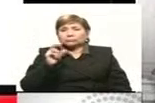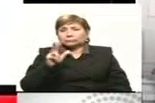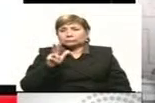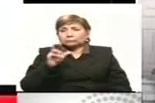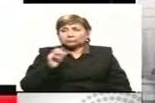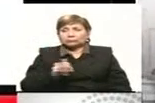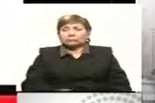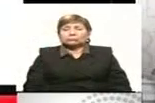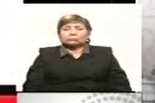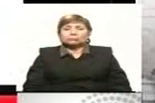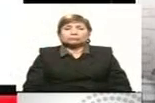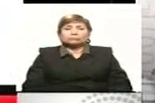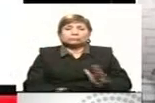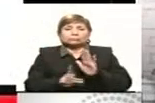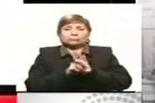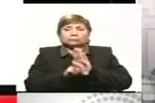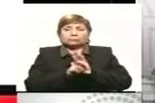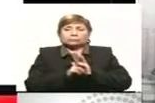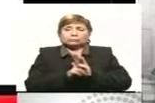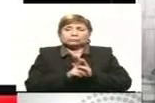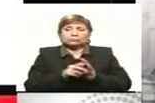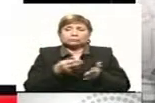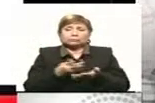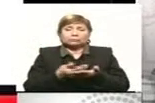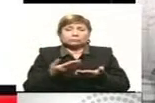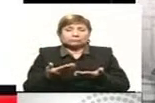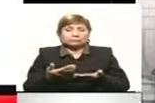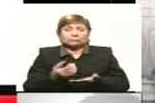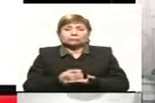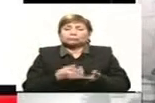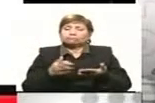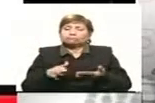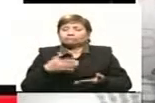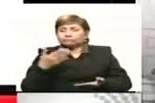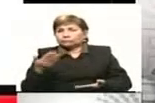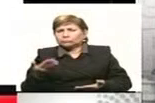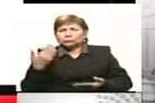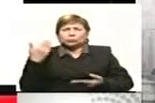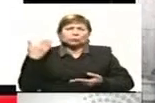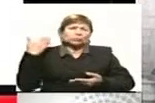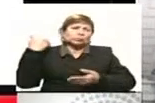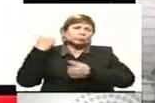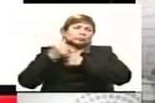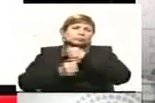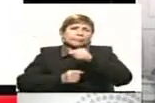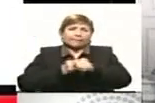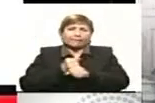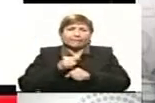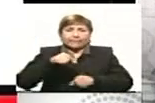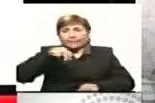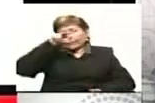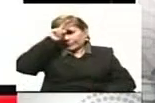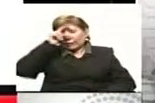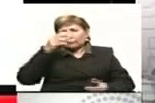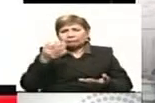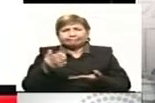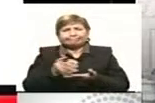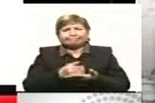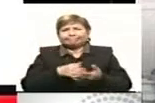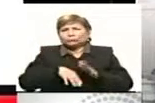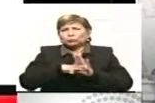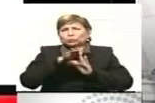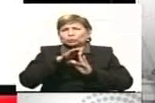¿no? Las leyes de pensiones previamente existentes de hace muchos años en el Perú, y su carga es